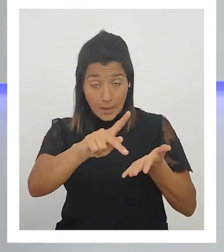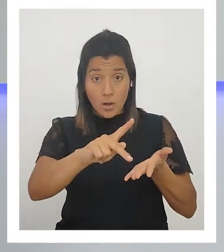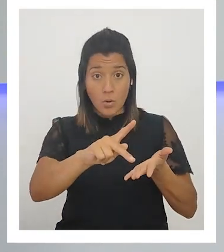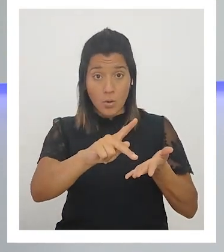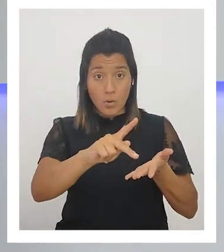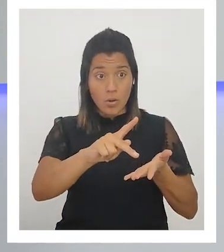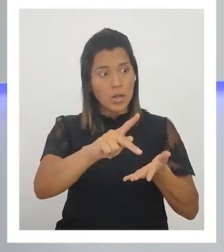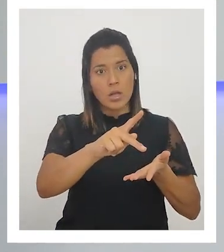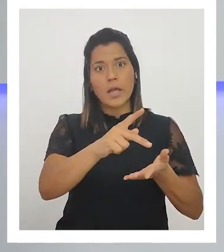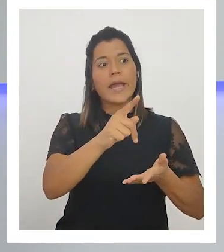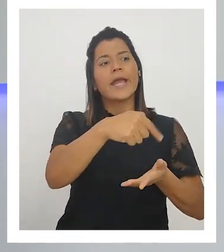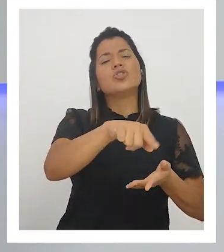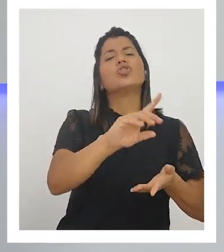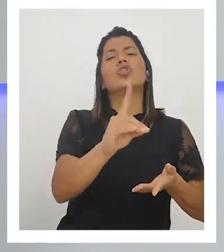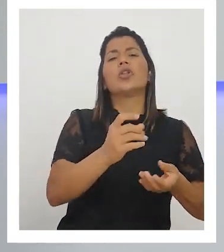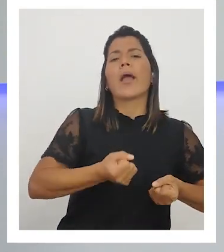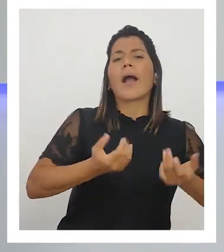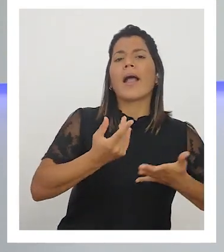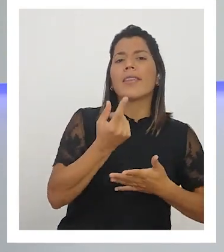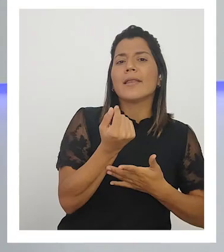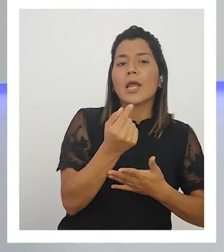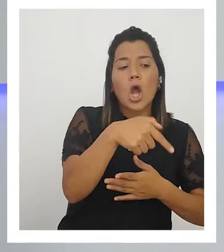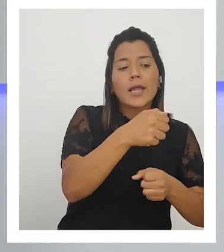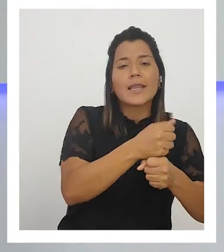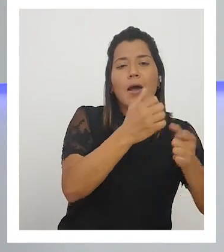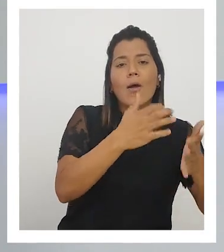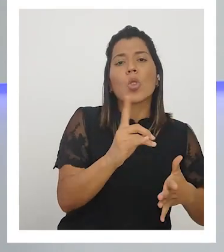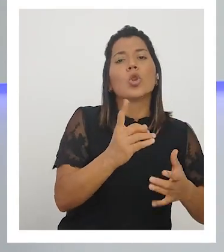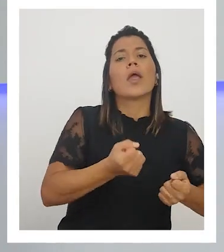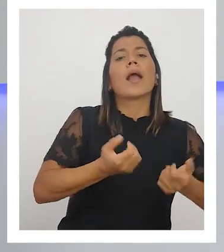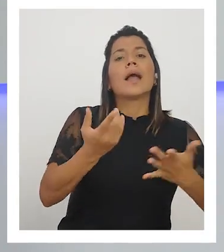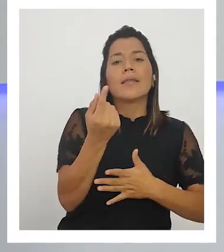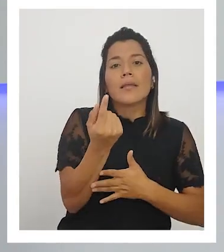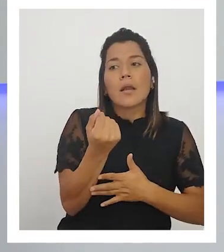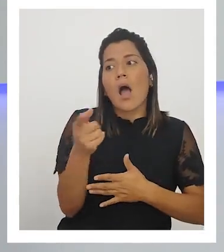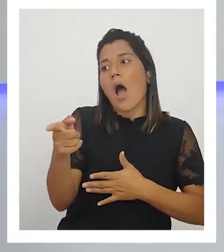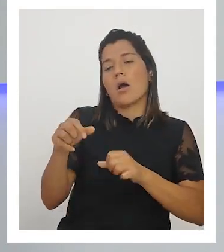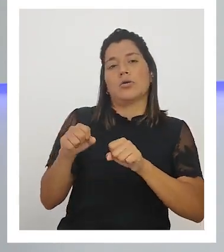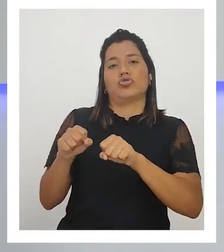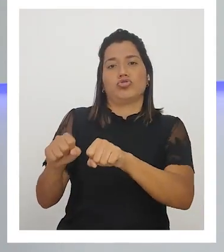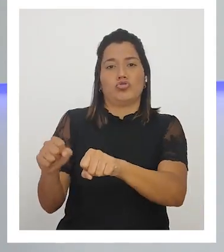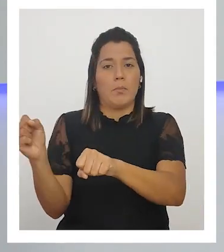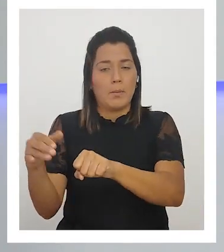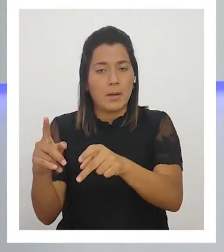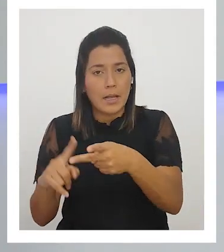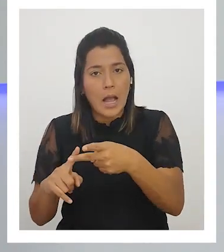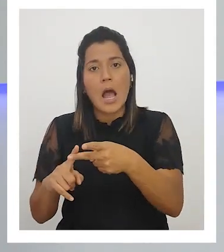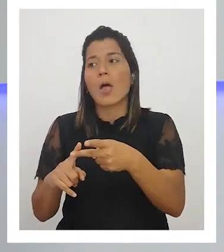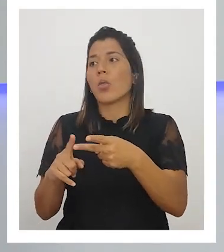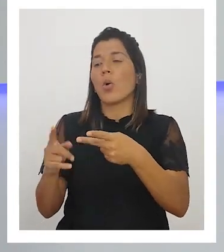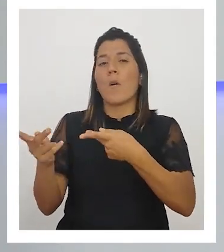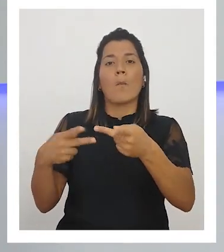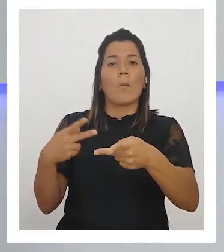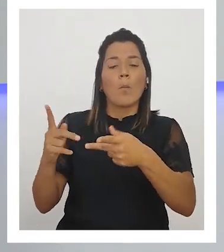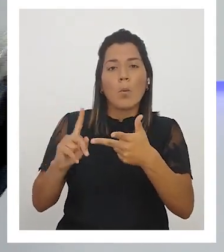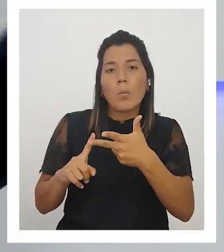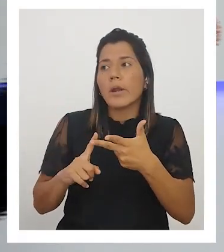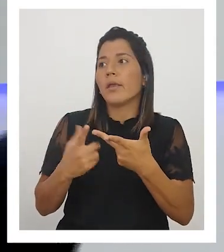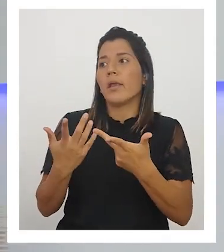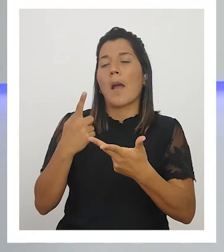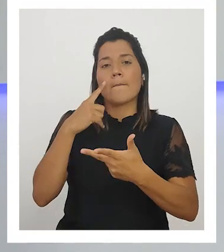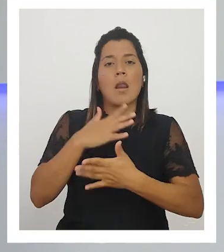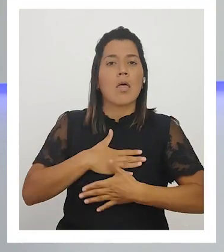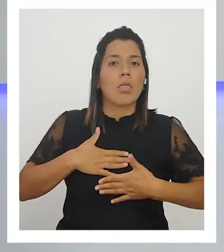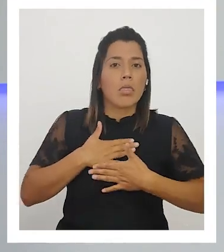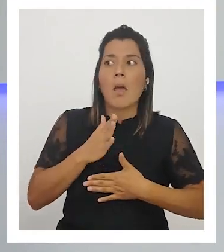gastarlo. A la economía local, al supermercado, al mini super, al esparcimiento, a una playa, a la